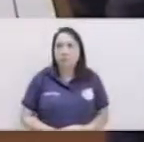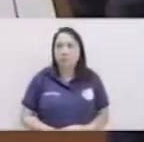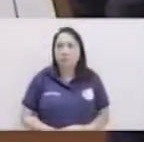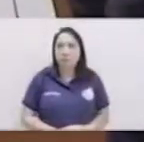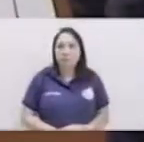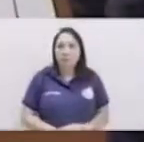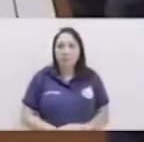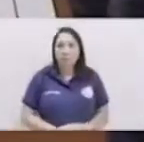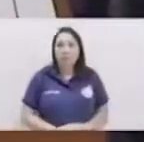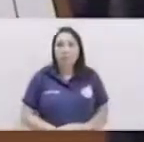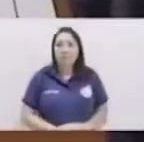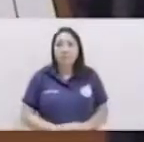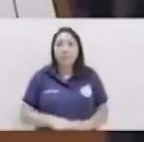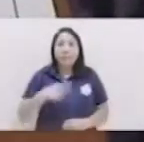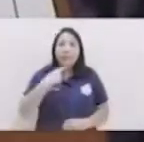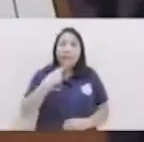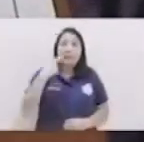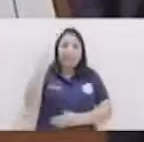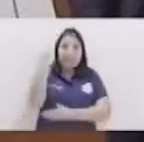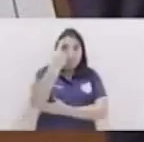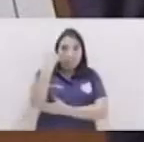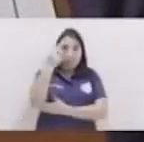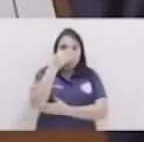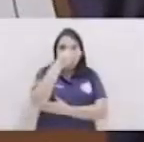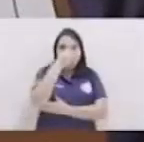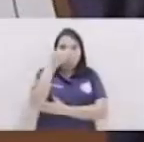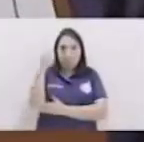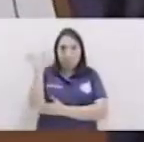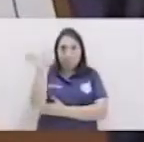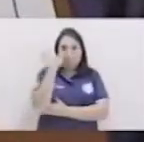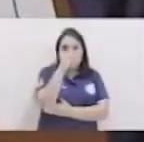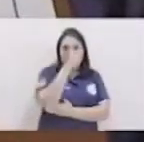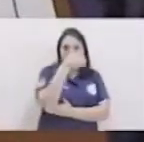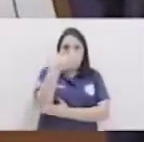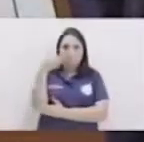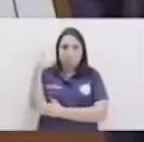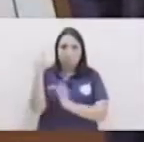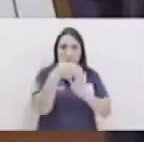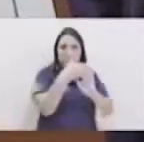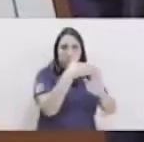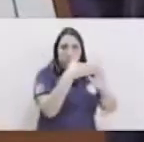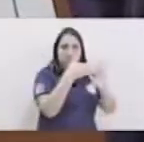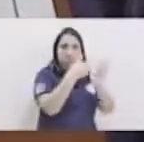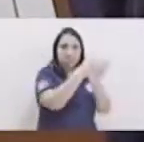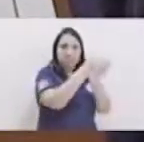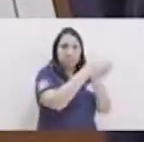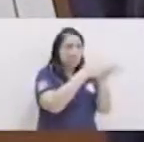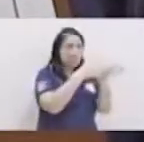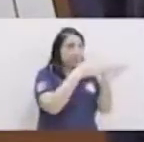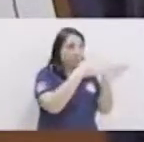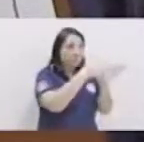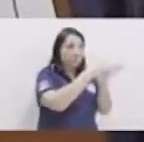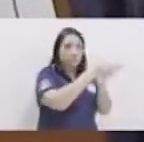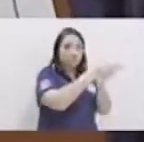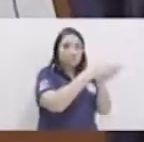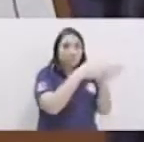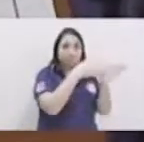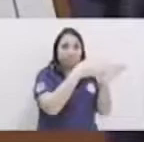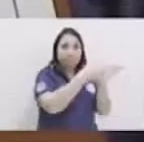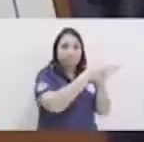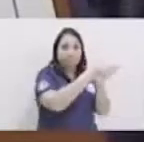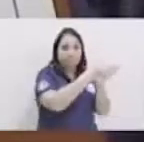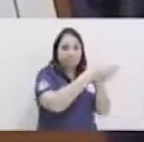Y es muy importante pintar uniformemente, ¿verdad? Exactamente, para no dar esas pinceladas que vayan a